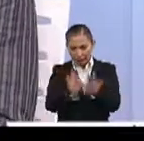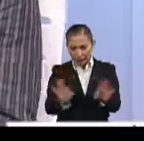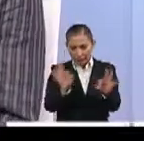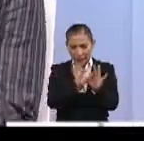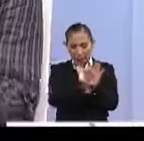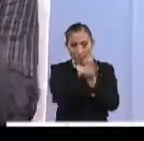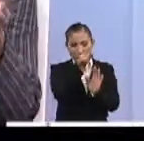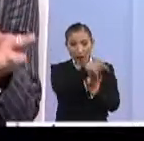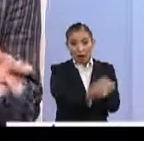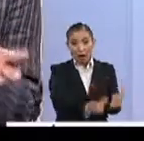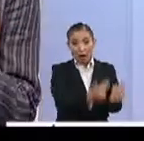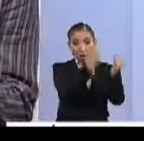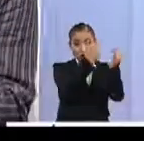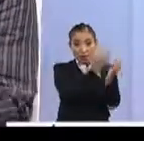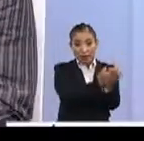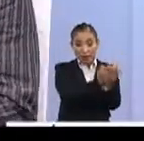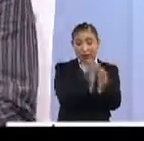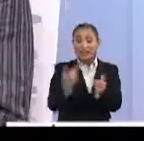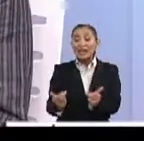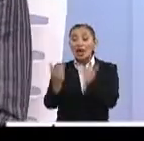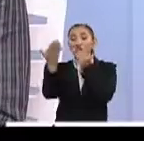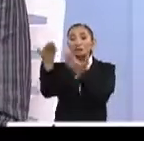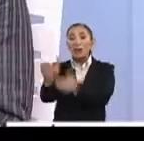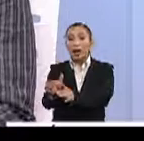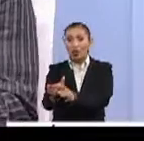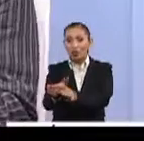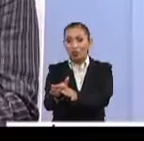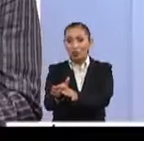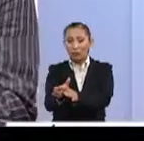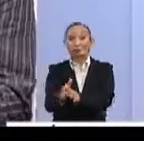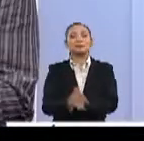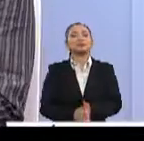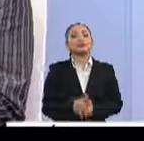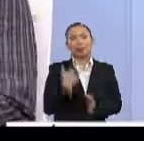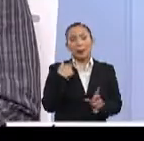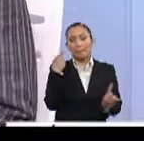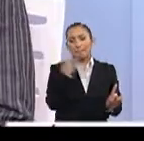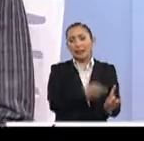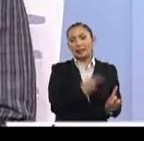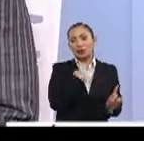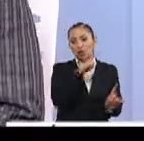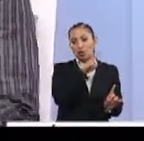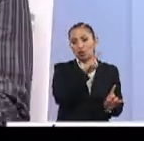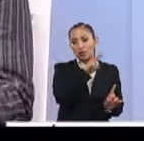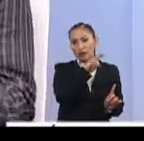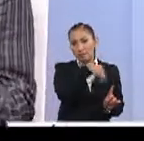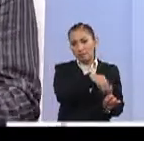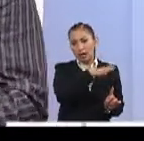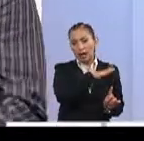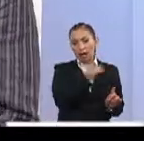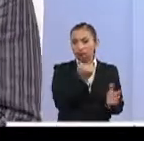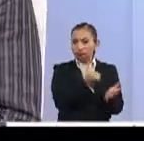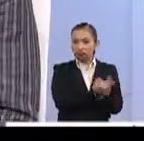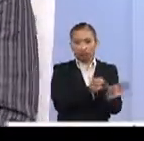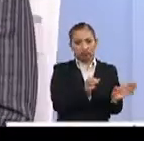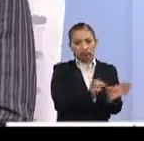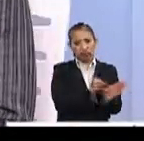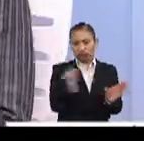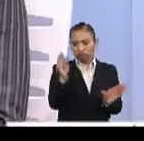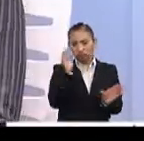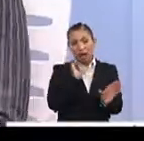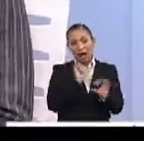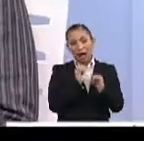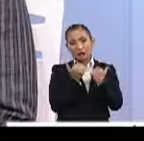estratégicas, como son negocios financieros y negocios bancarios. En específico en la UVM está acreditada por